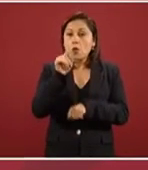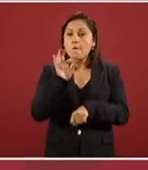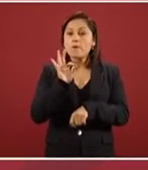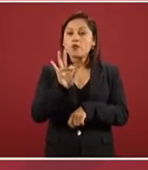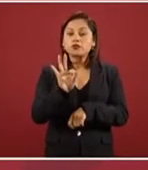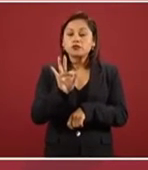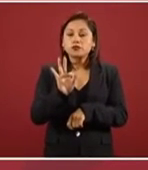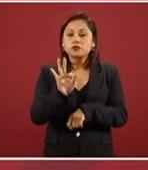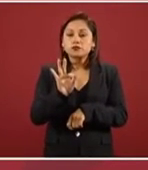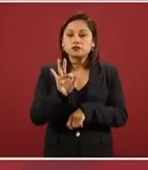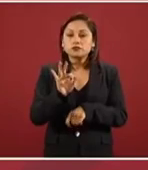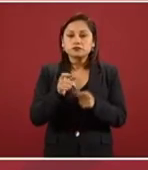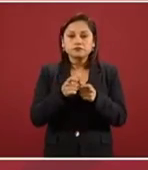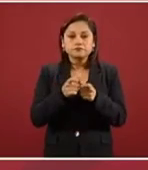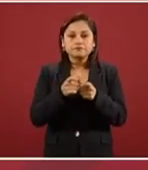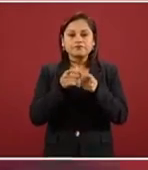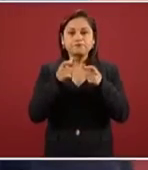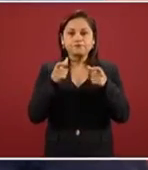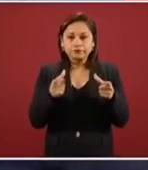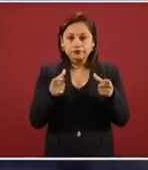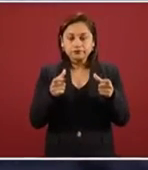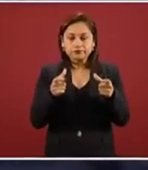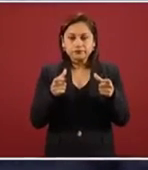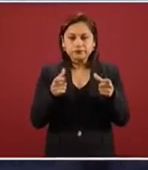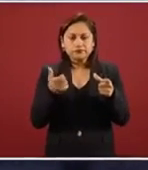estamos hablando de más de